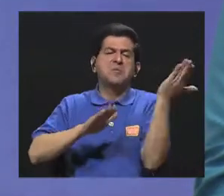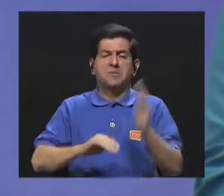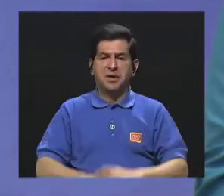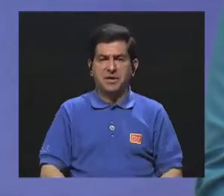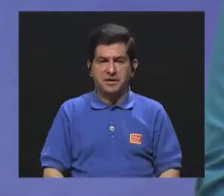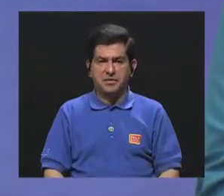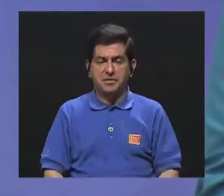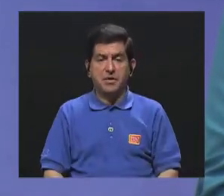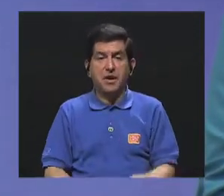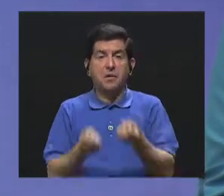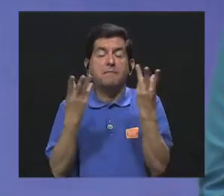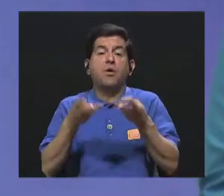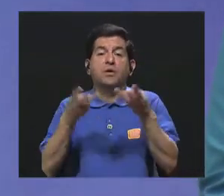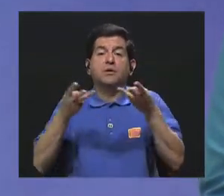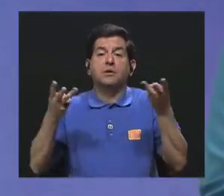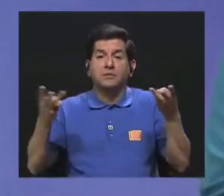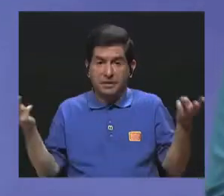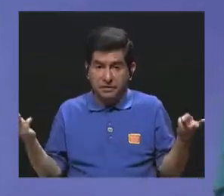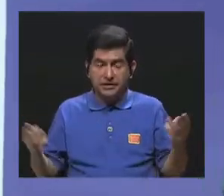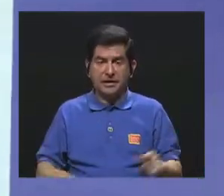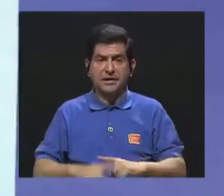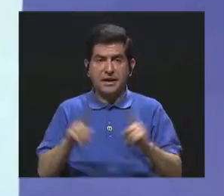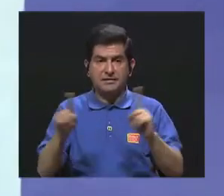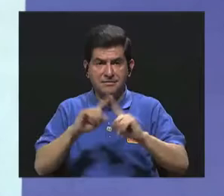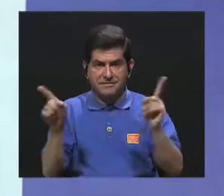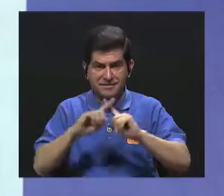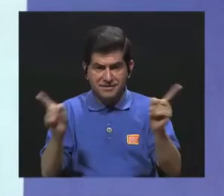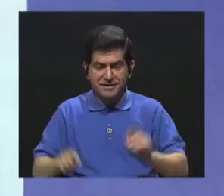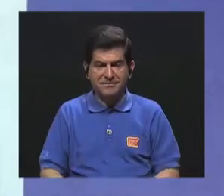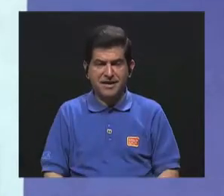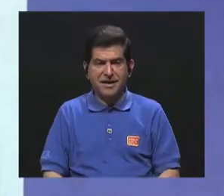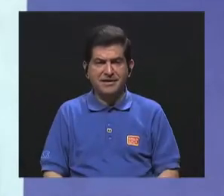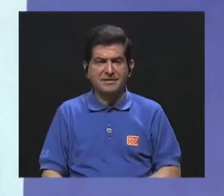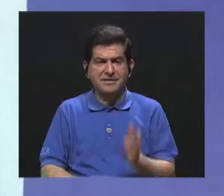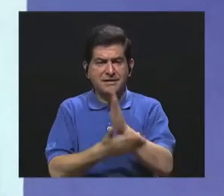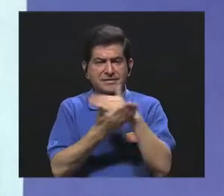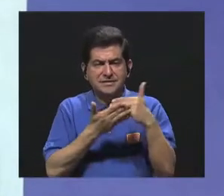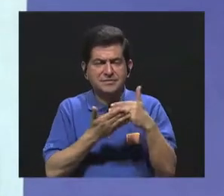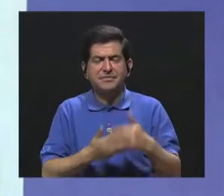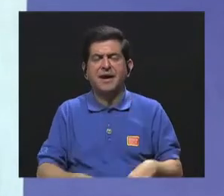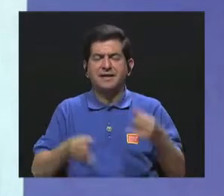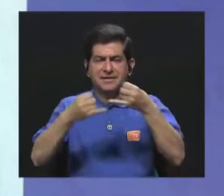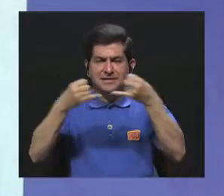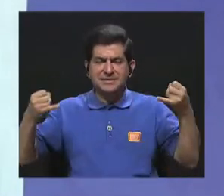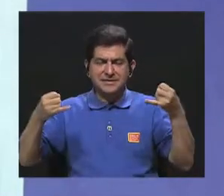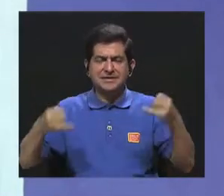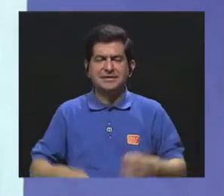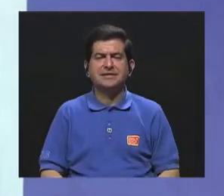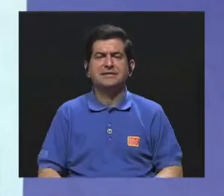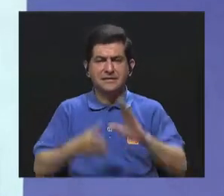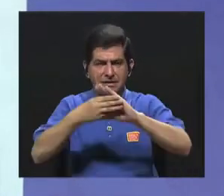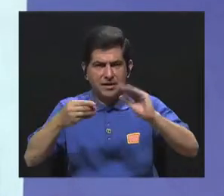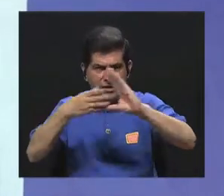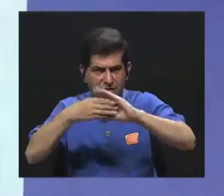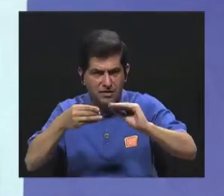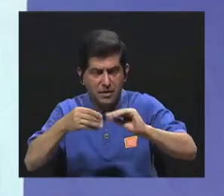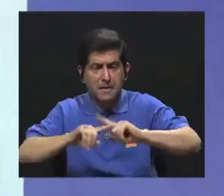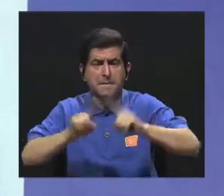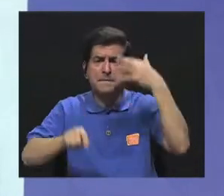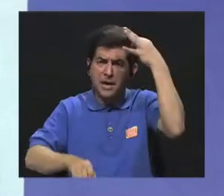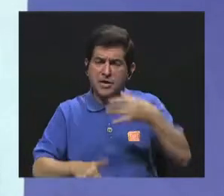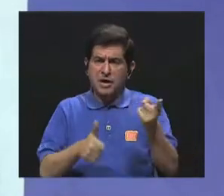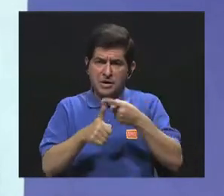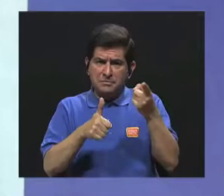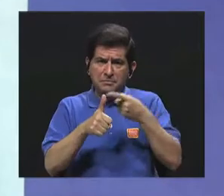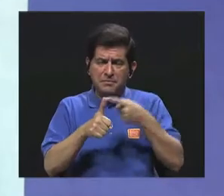realmente hay muchísimo material y muchísimas como hilos posibles, hilos narrativos. Pero bueno, creo que la